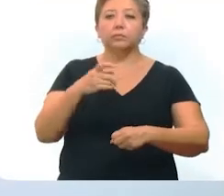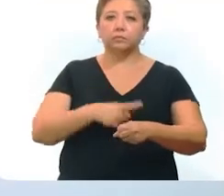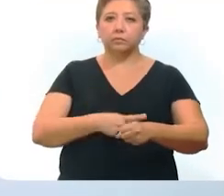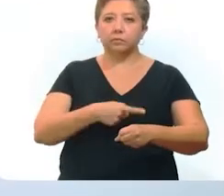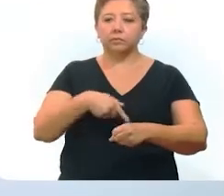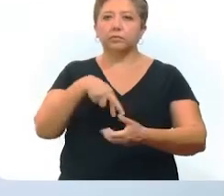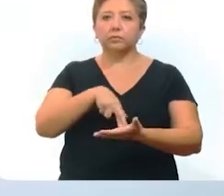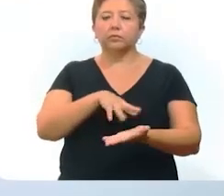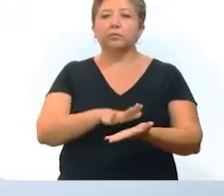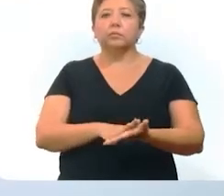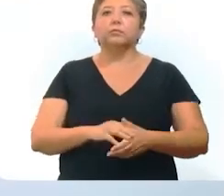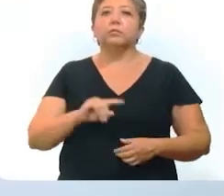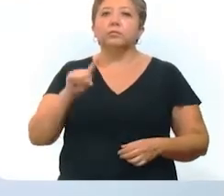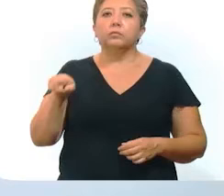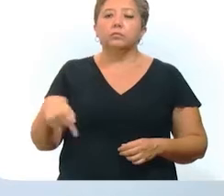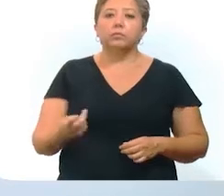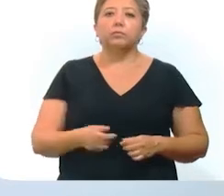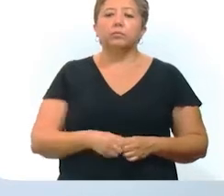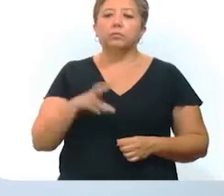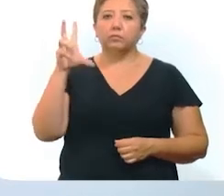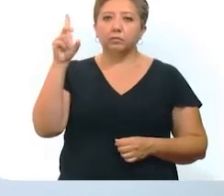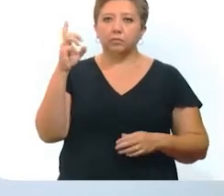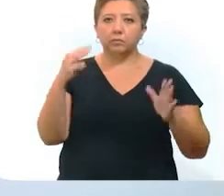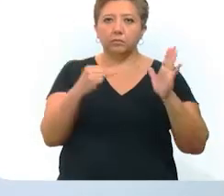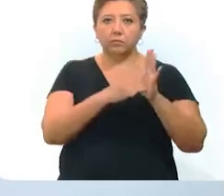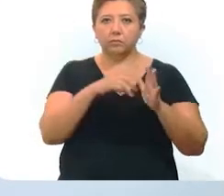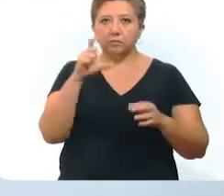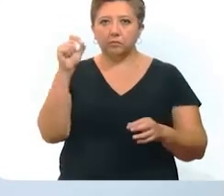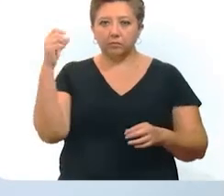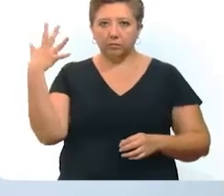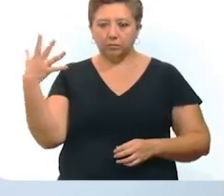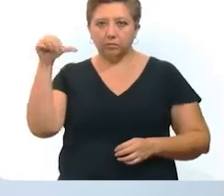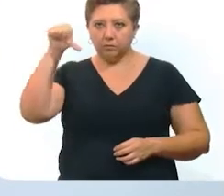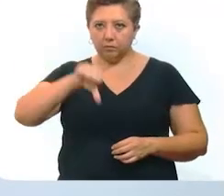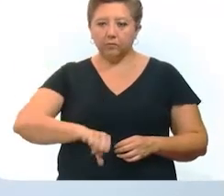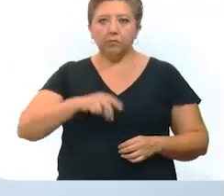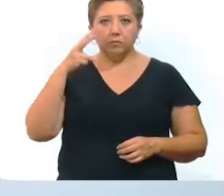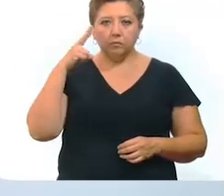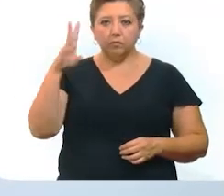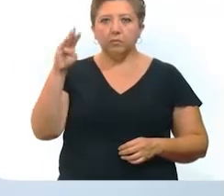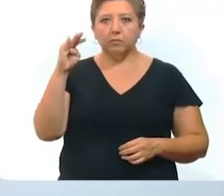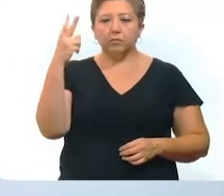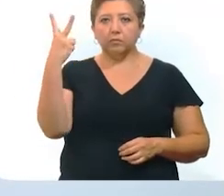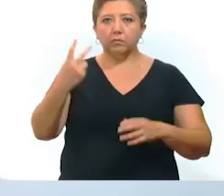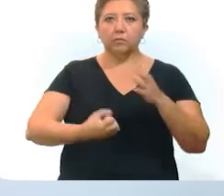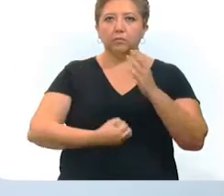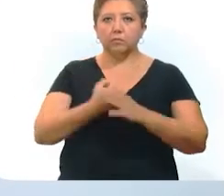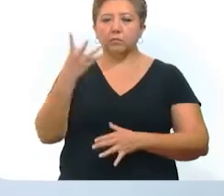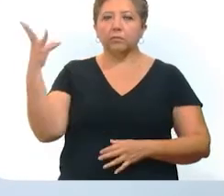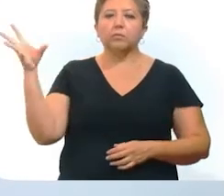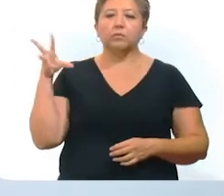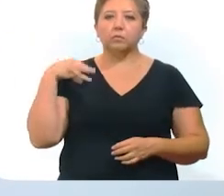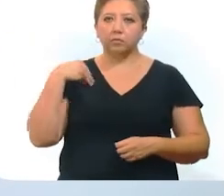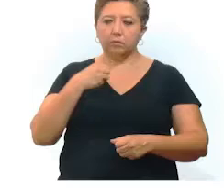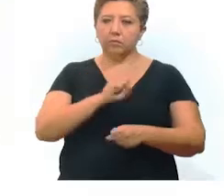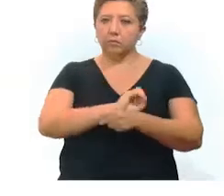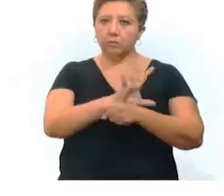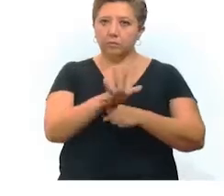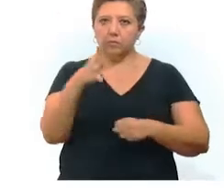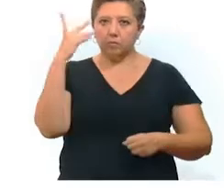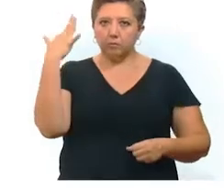contagios registrados, que son 30.025. Hoy se detectaron 92 nuevos contagios de